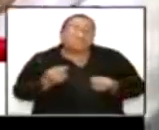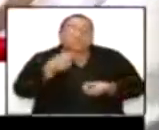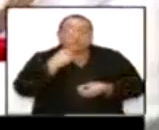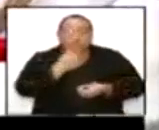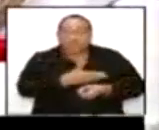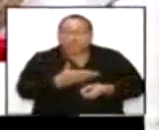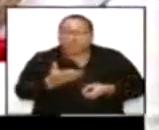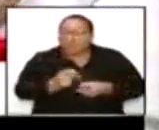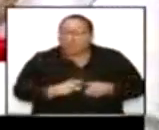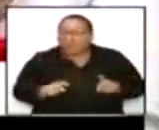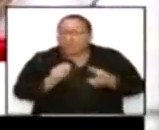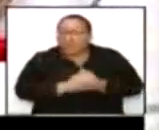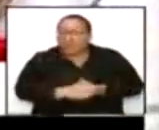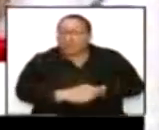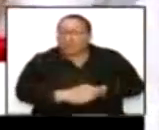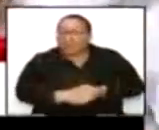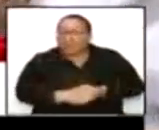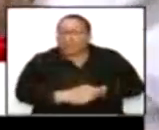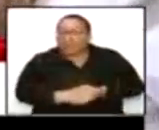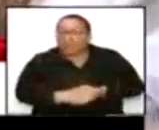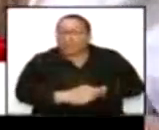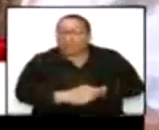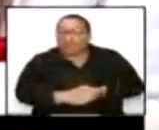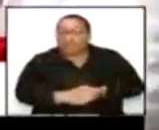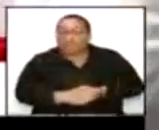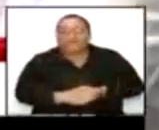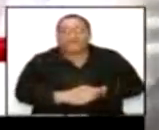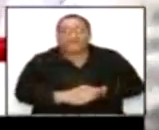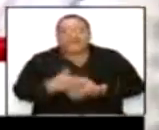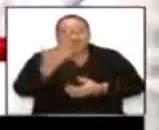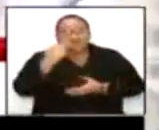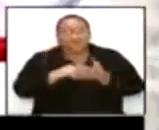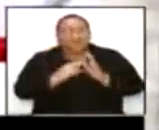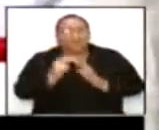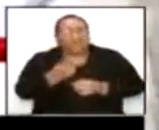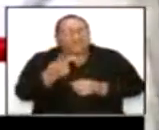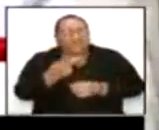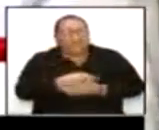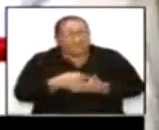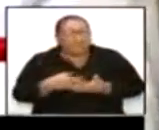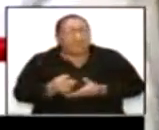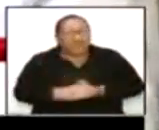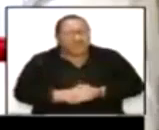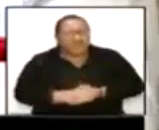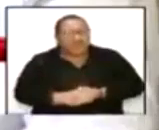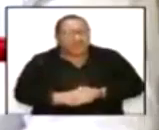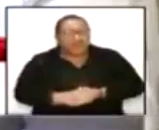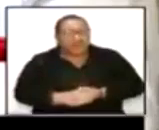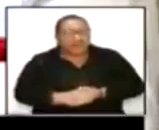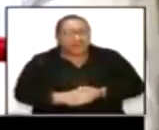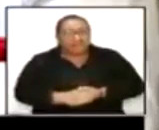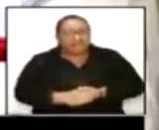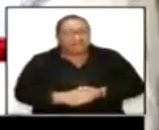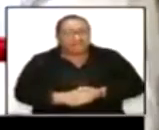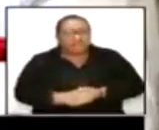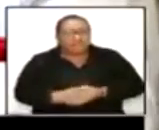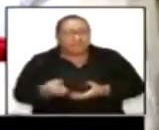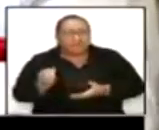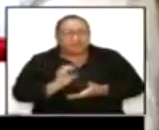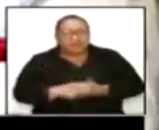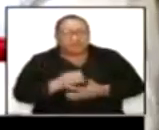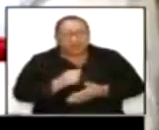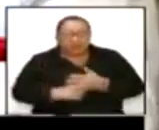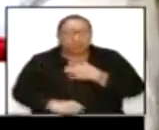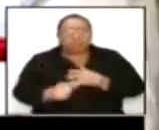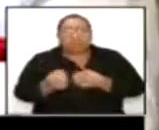damas de mucho valor, de mucha valía, hay que reconocer su dignidad. ¿Saben lo que significa 22 semanas? Inducir y provocar un aborto,